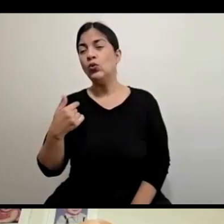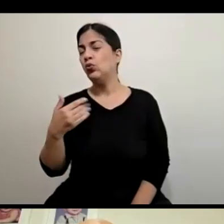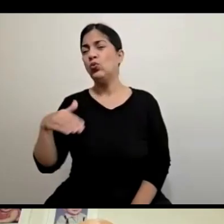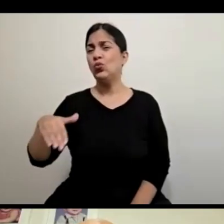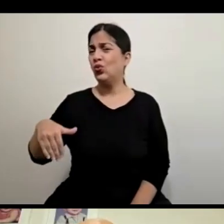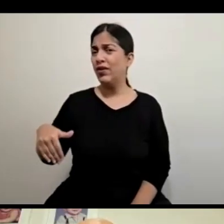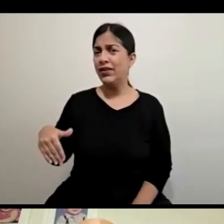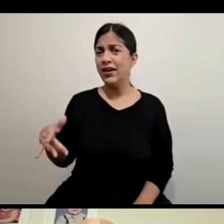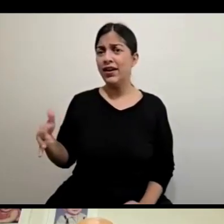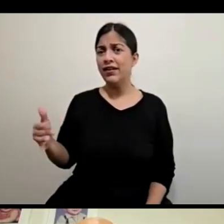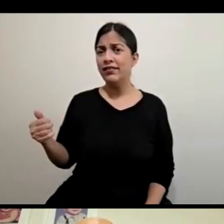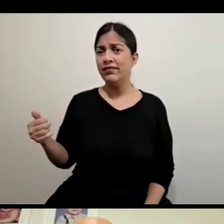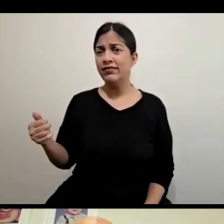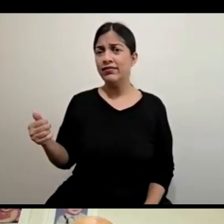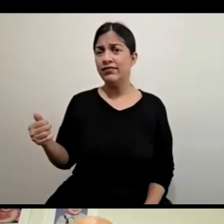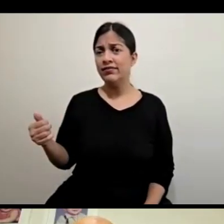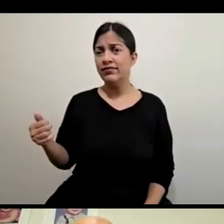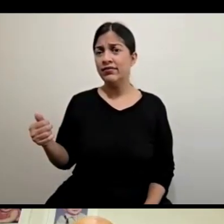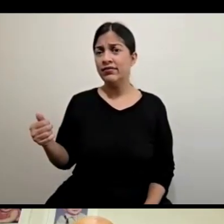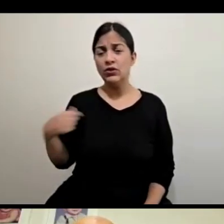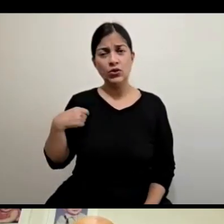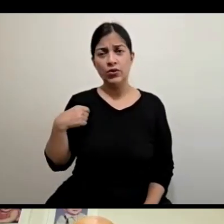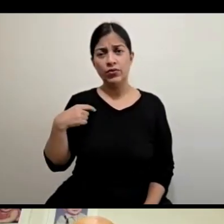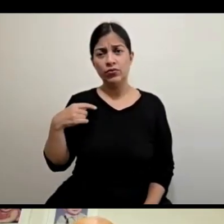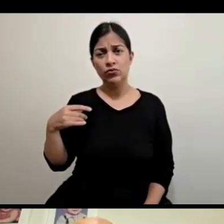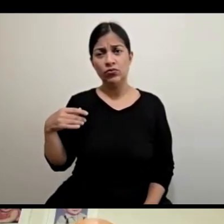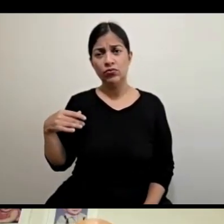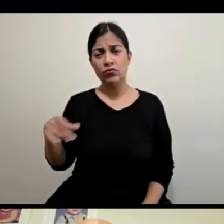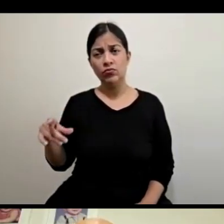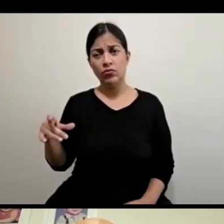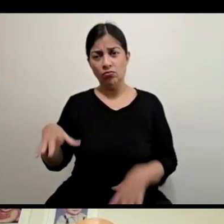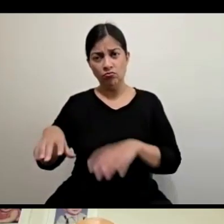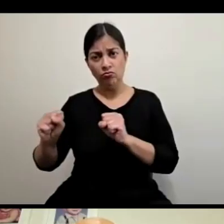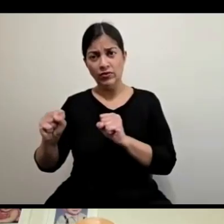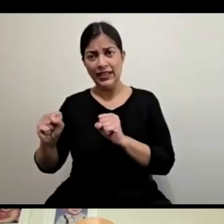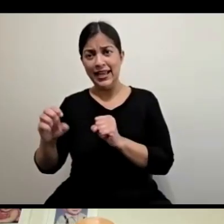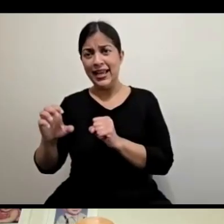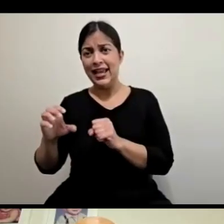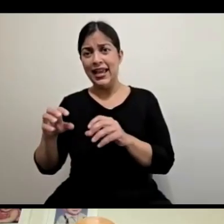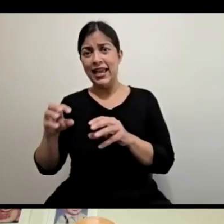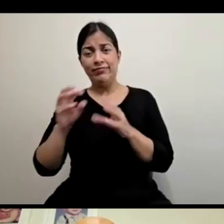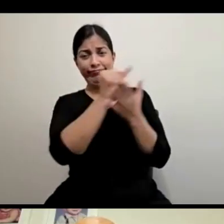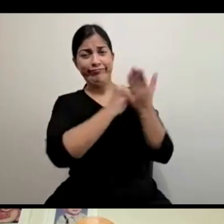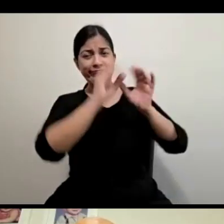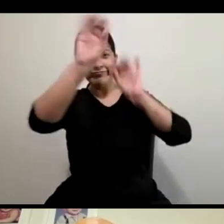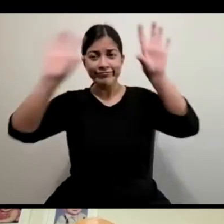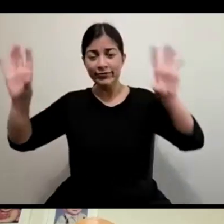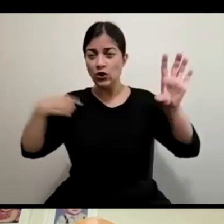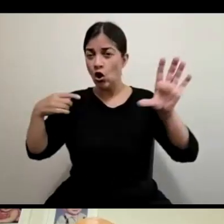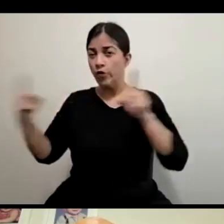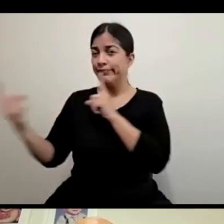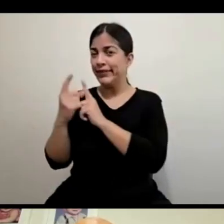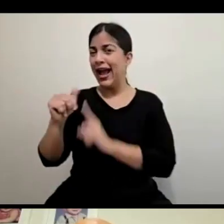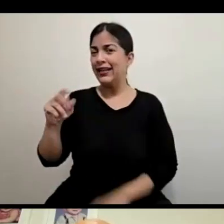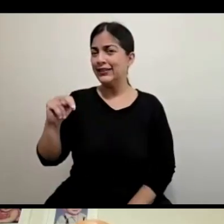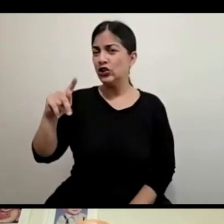estaba cogiendo, yo creo que todavía escenografía, o sea, cuando estaba cogiendo ese curso de escenografía, conocía a Antonio García del